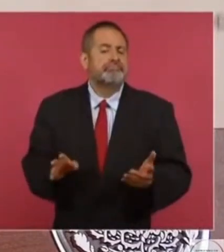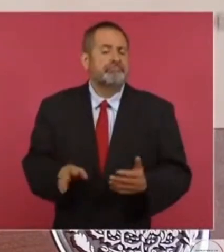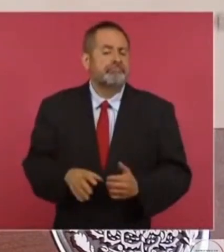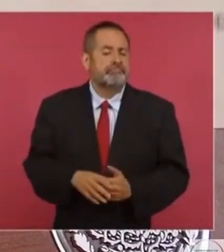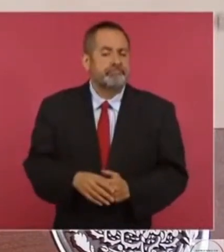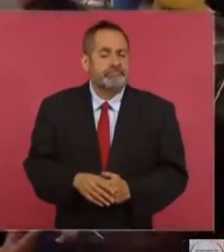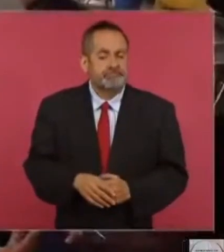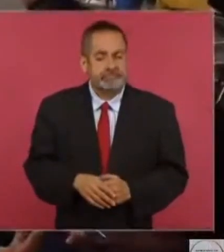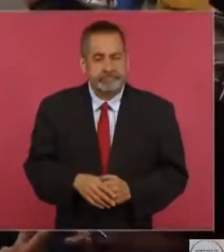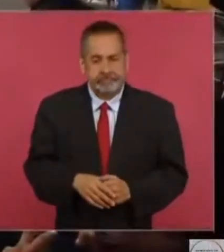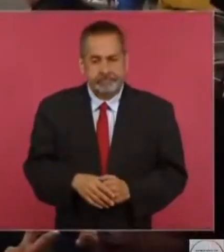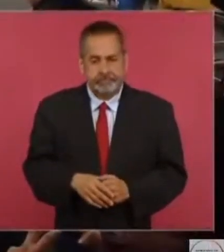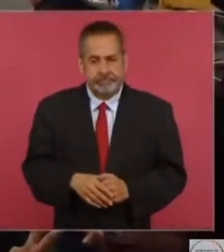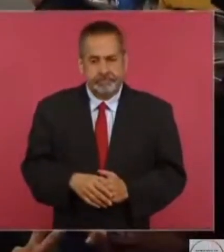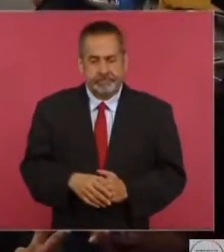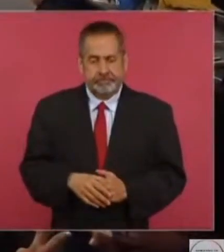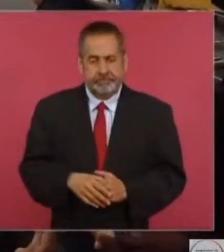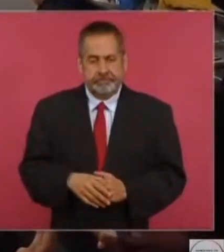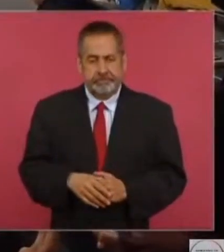Se